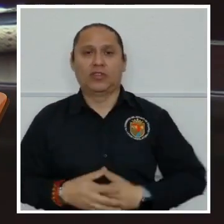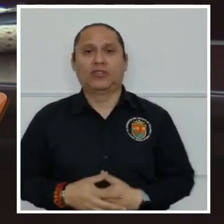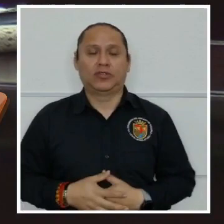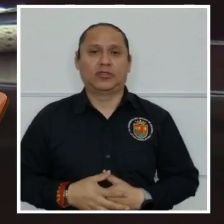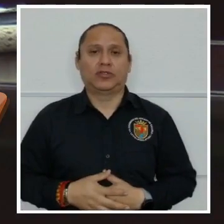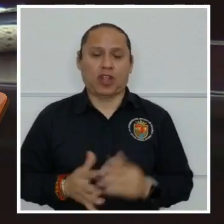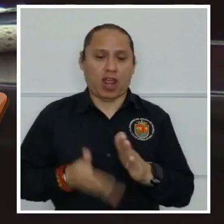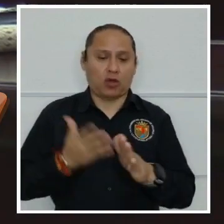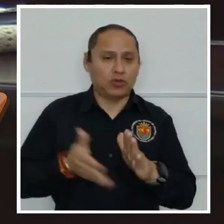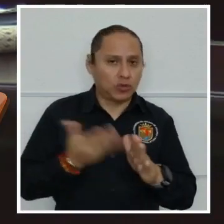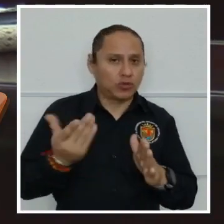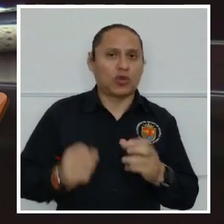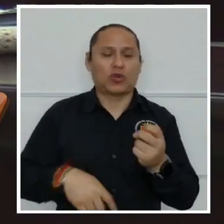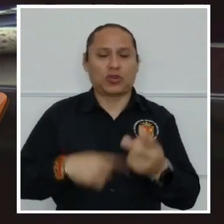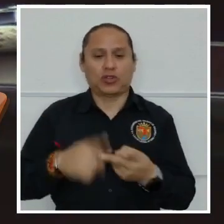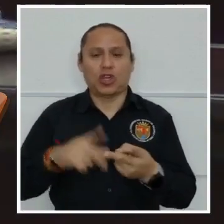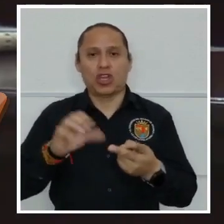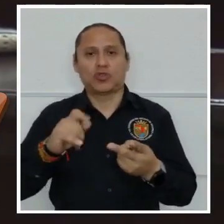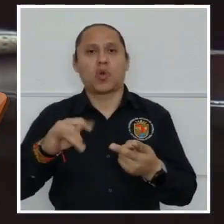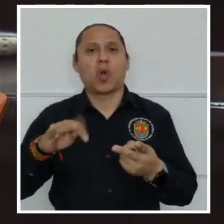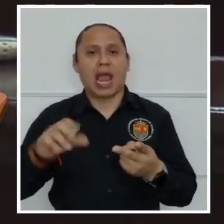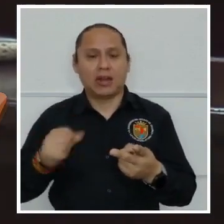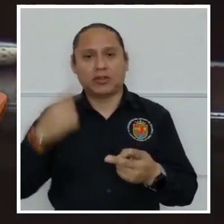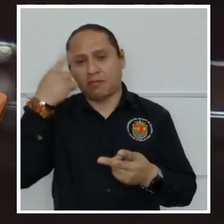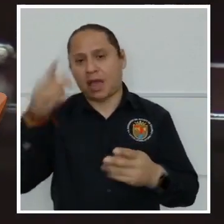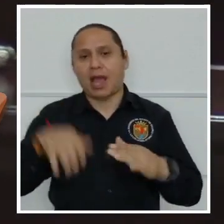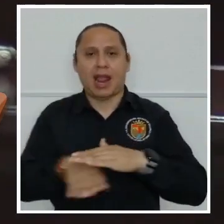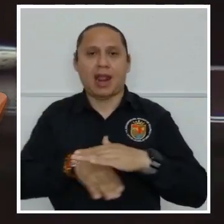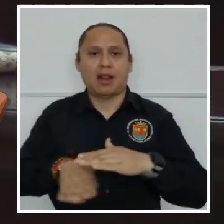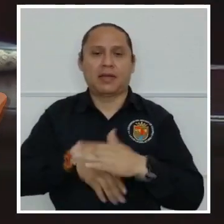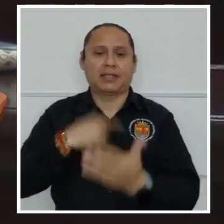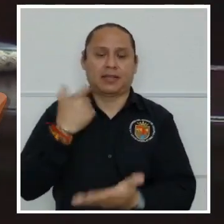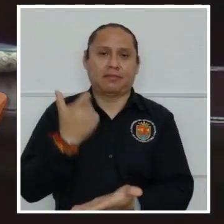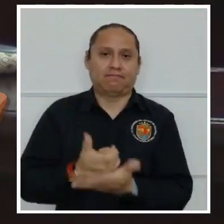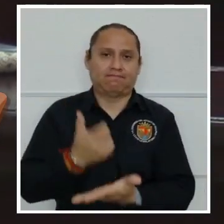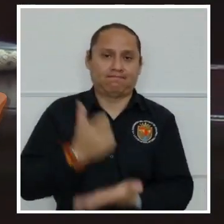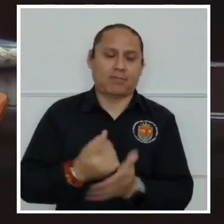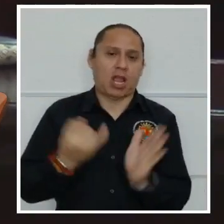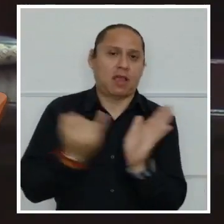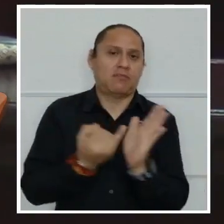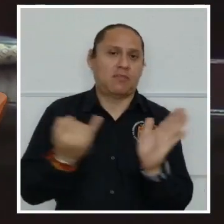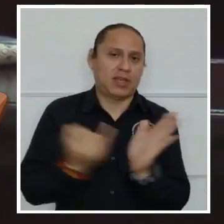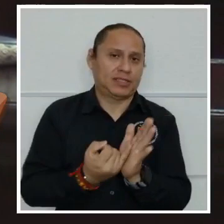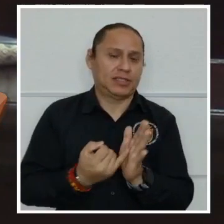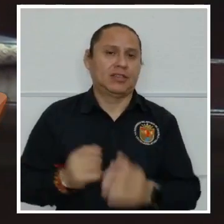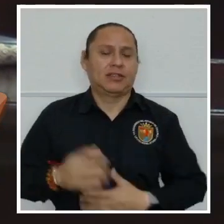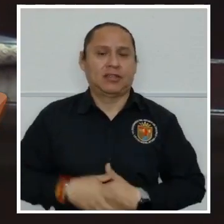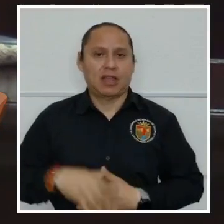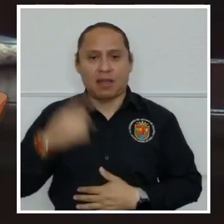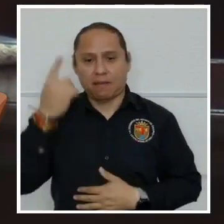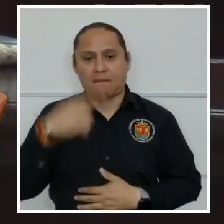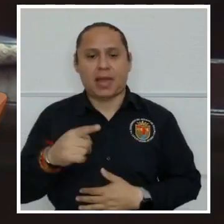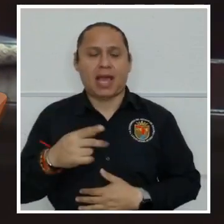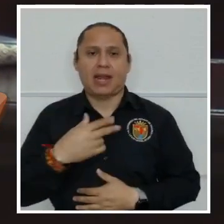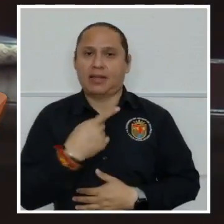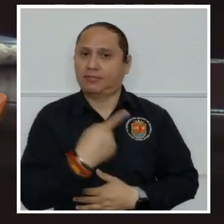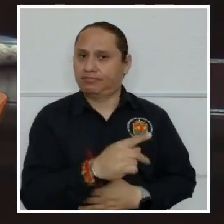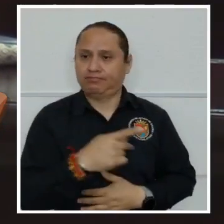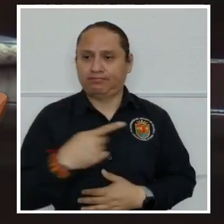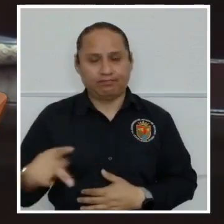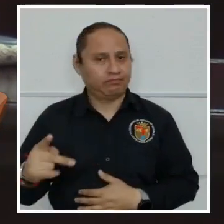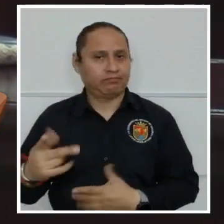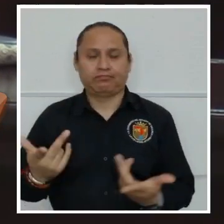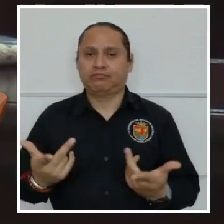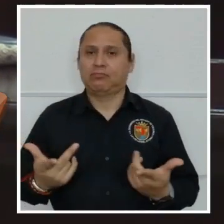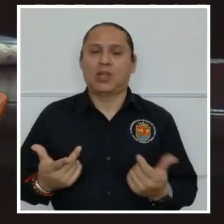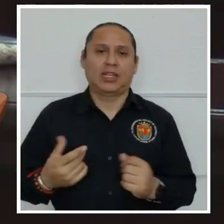y construcción que sirven de base para el cobro de las contribuciones a la propiedad